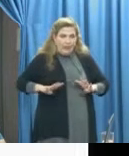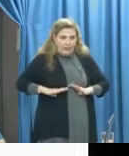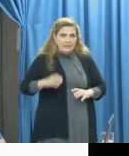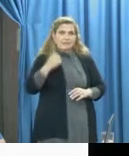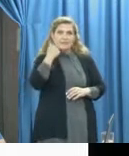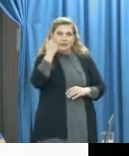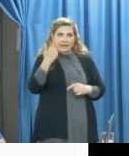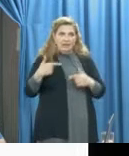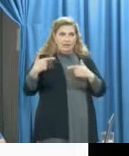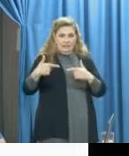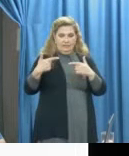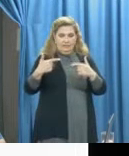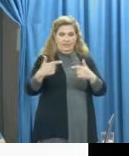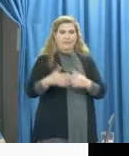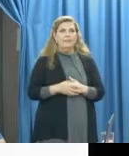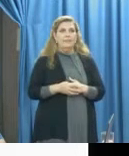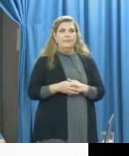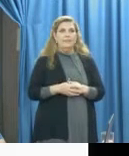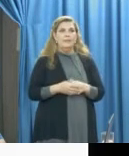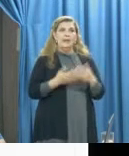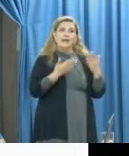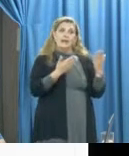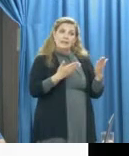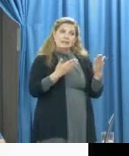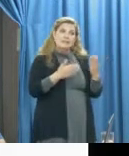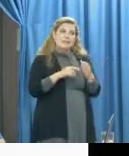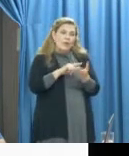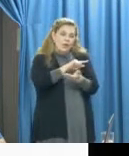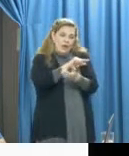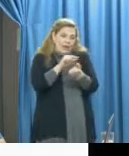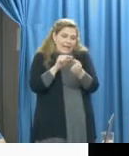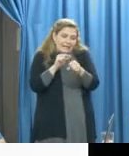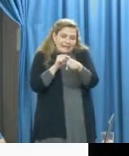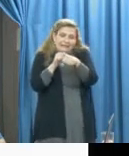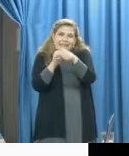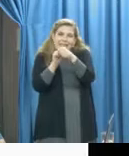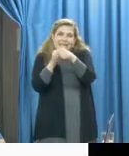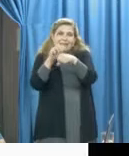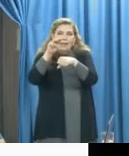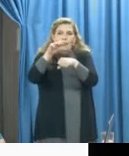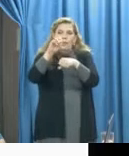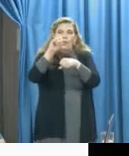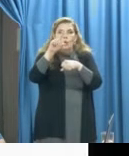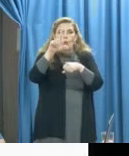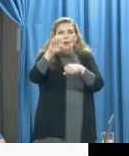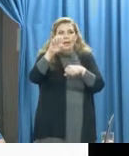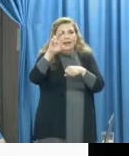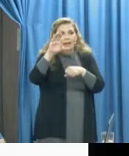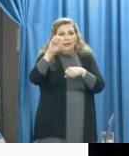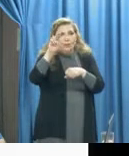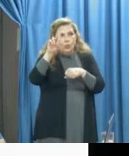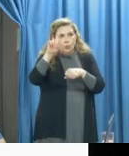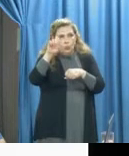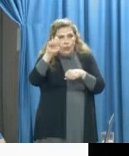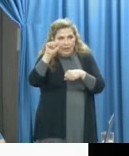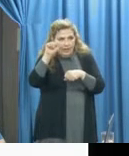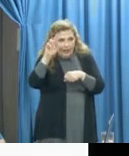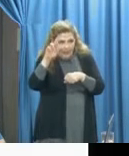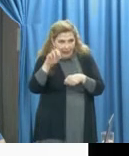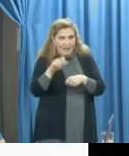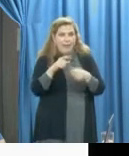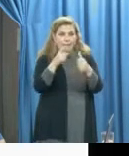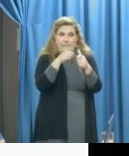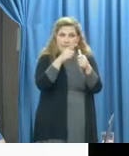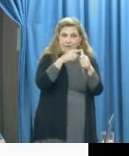es más frecuente. Esto es a nivel molecular. Les decía, la primer sordera que se describió fue la